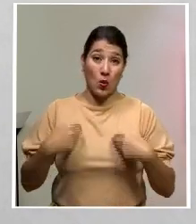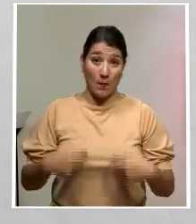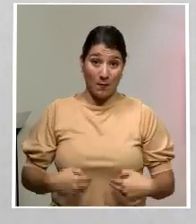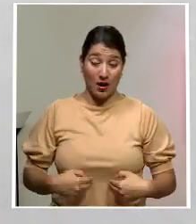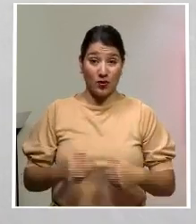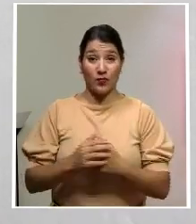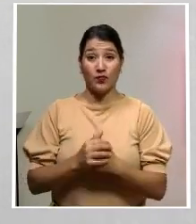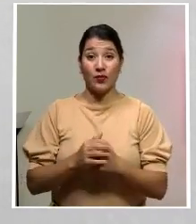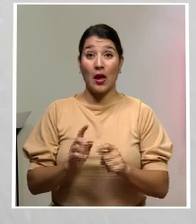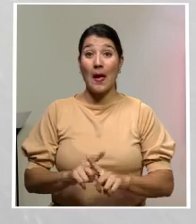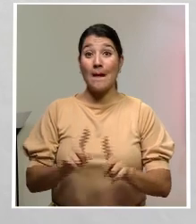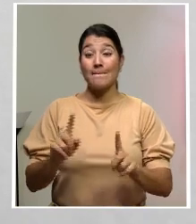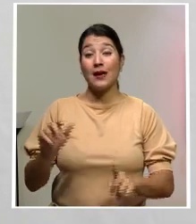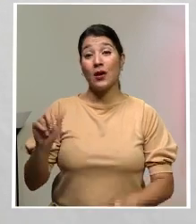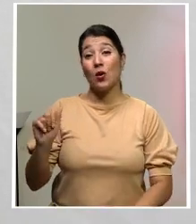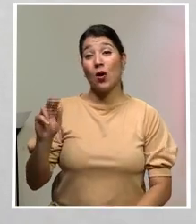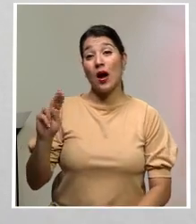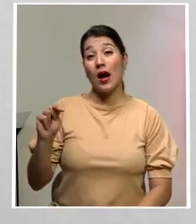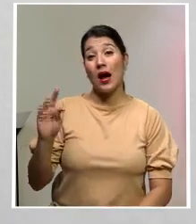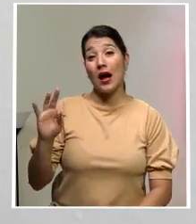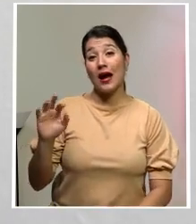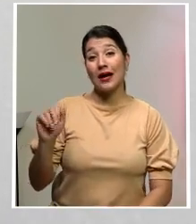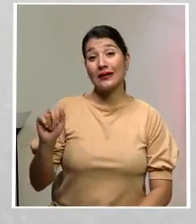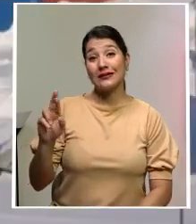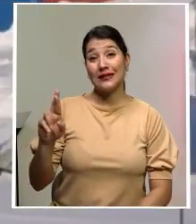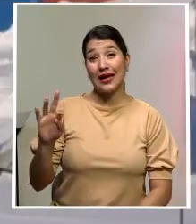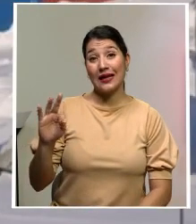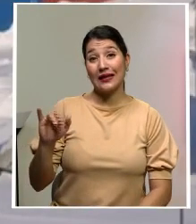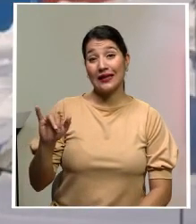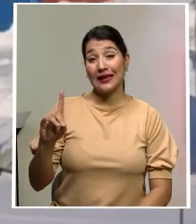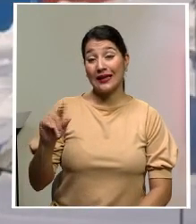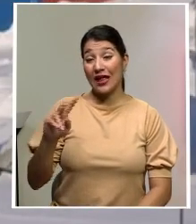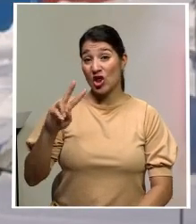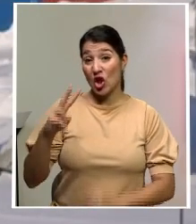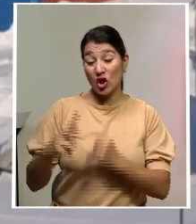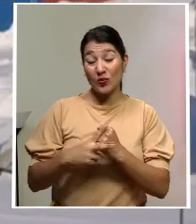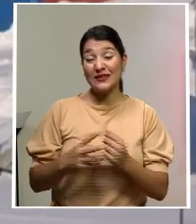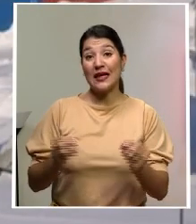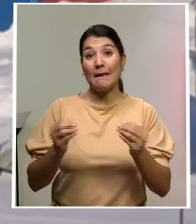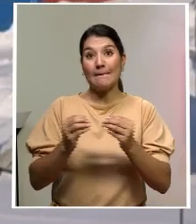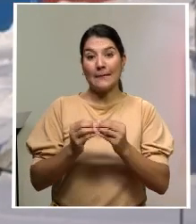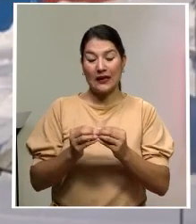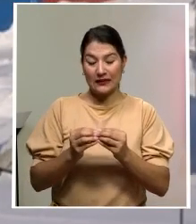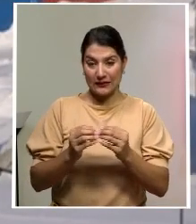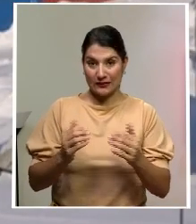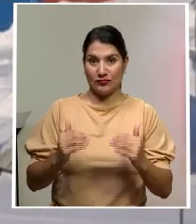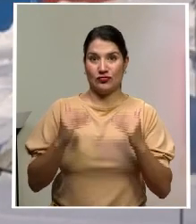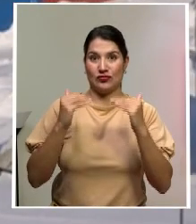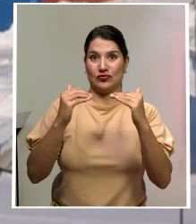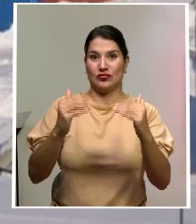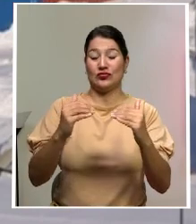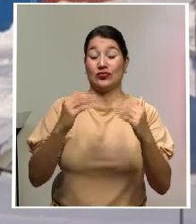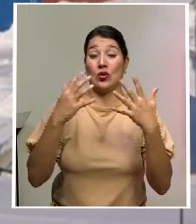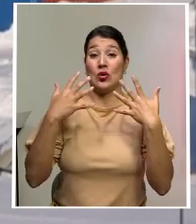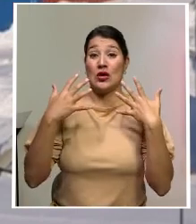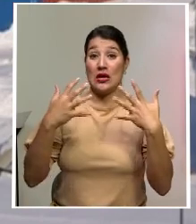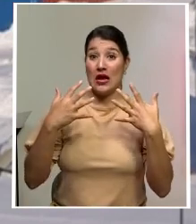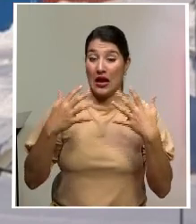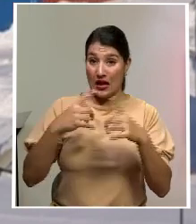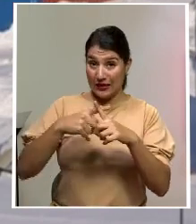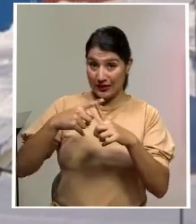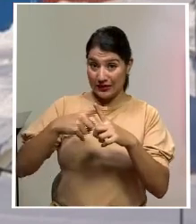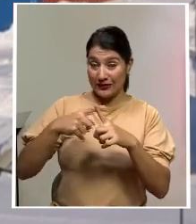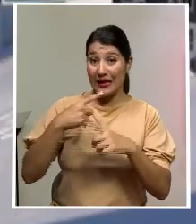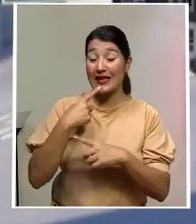la Antártida se calentó a una velocidad 2 veces mayor. En el otro polo, el aumento de la temperatura fue aún mayor. Según un informe